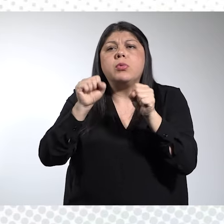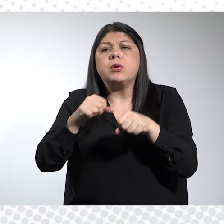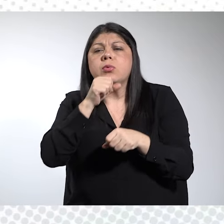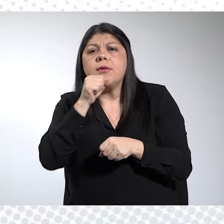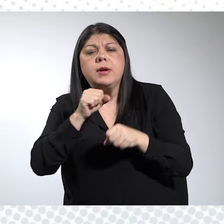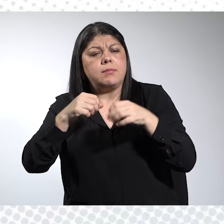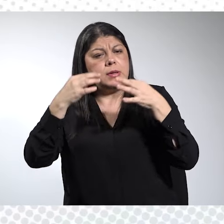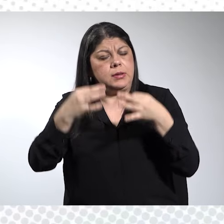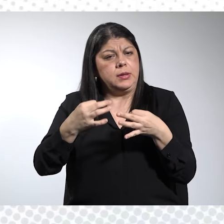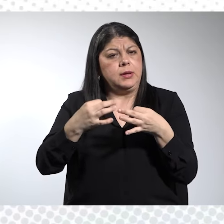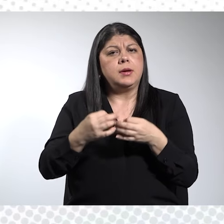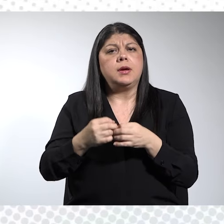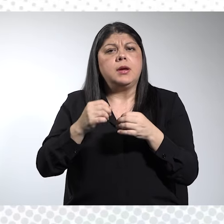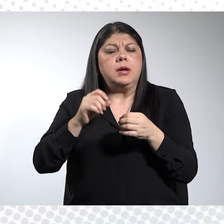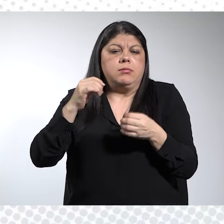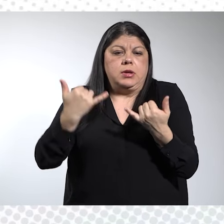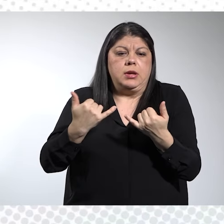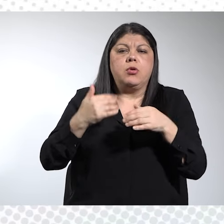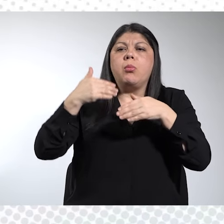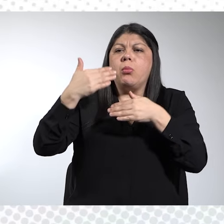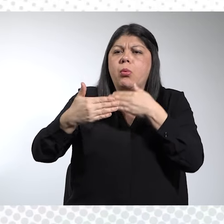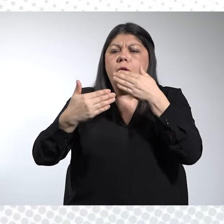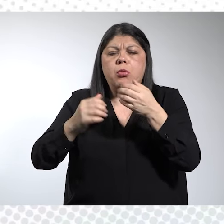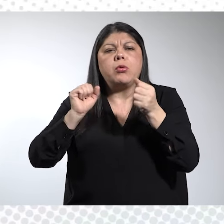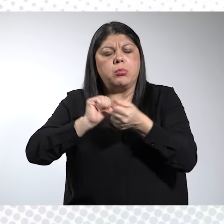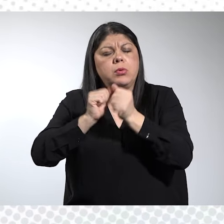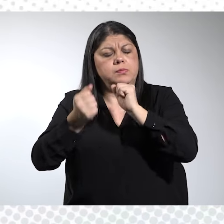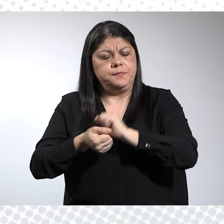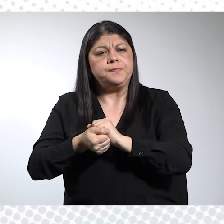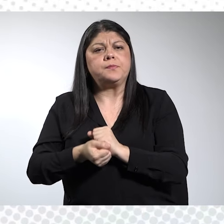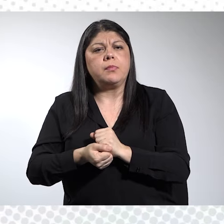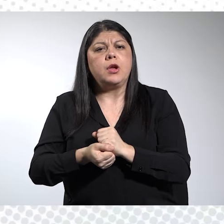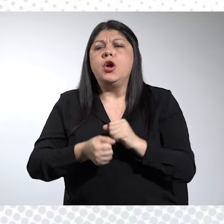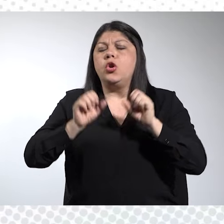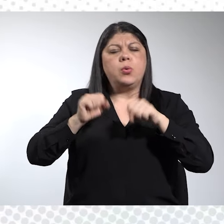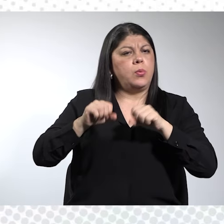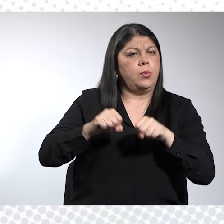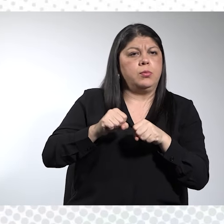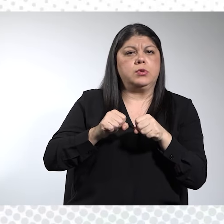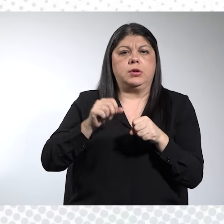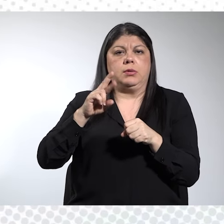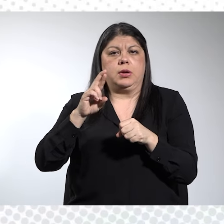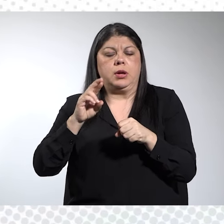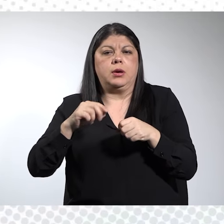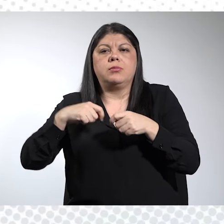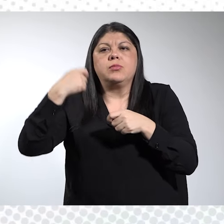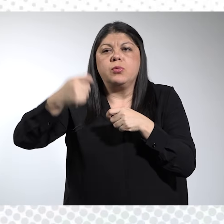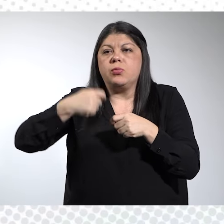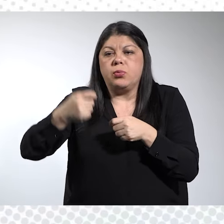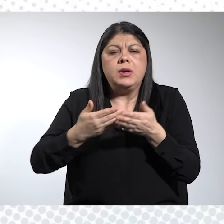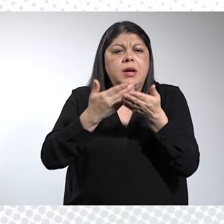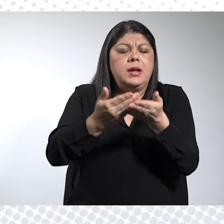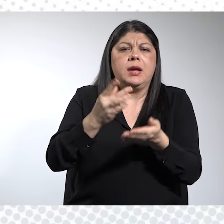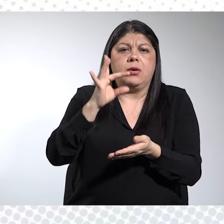vejez más digna y si hay que hacerlo de forma paulatina, lo vamos a hacer de esta manera. No es posible que el régimen no contributivo